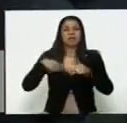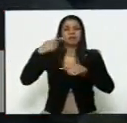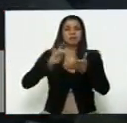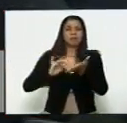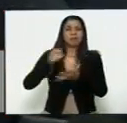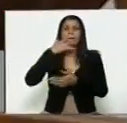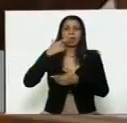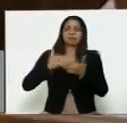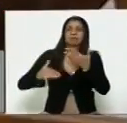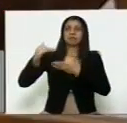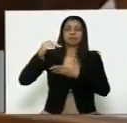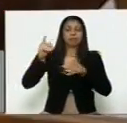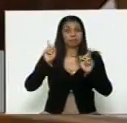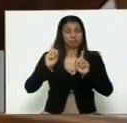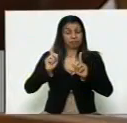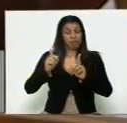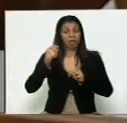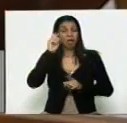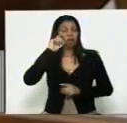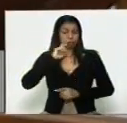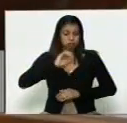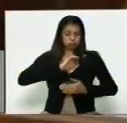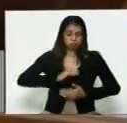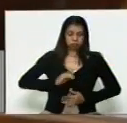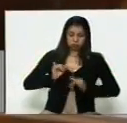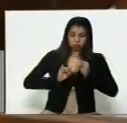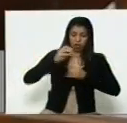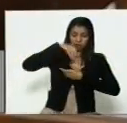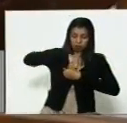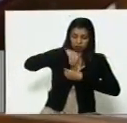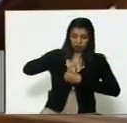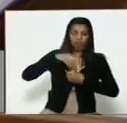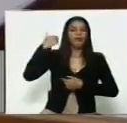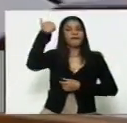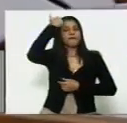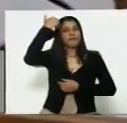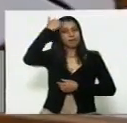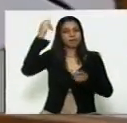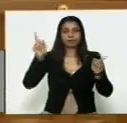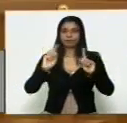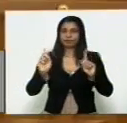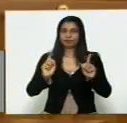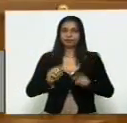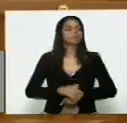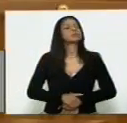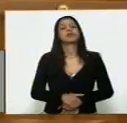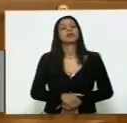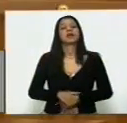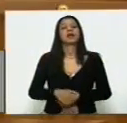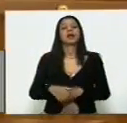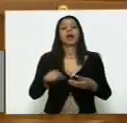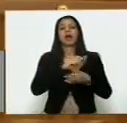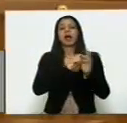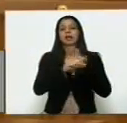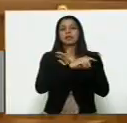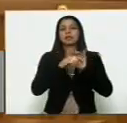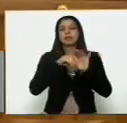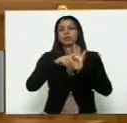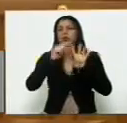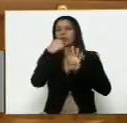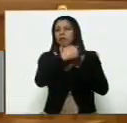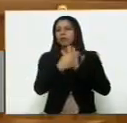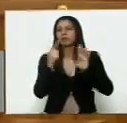La gestación no debe considerarse como una enfermedad. Es todo, Presidenta. En consideración, artículo 4 sobre finalidades del